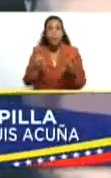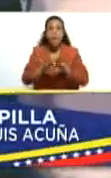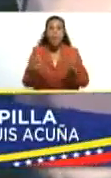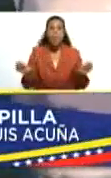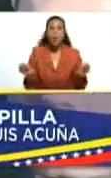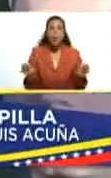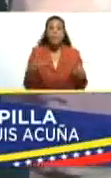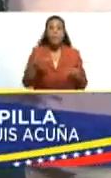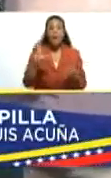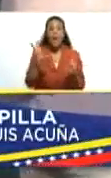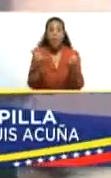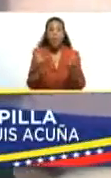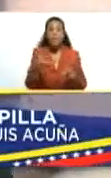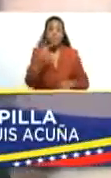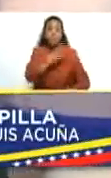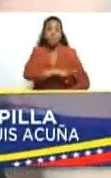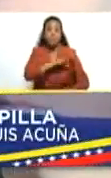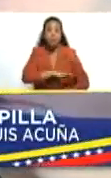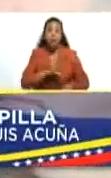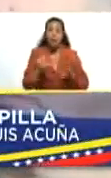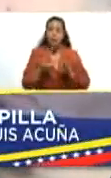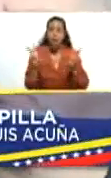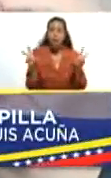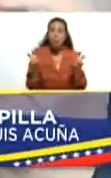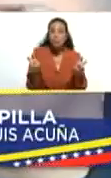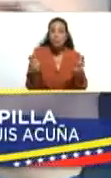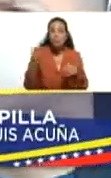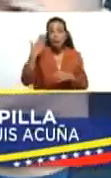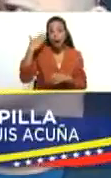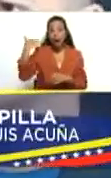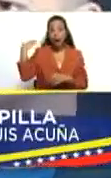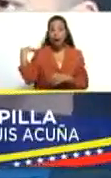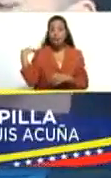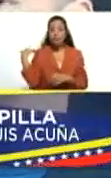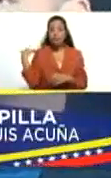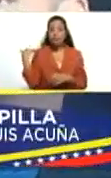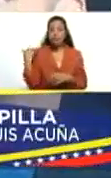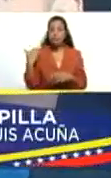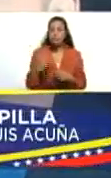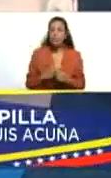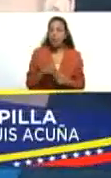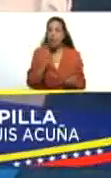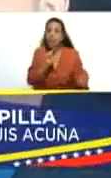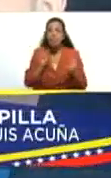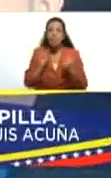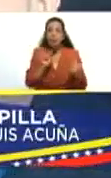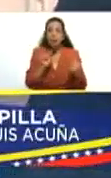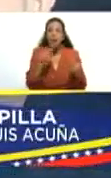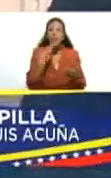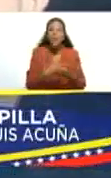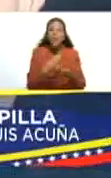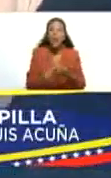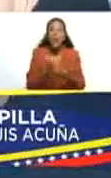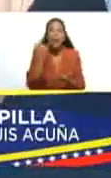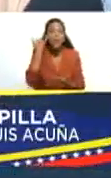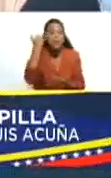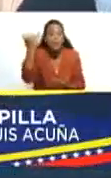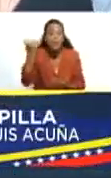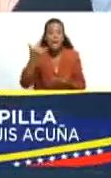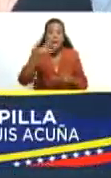en los temas sociales, que existía en el hemiciclo para el debate, para la propuesta.